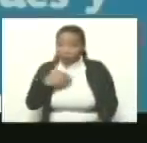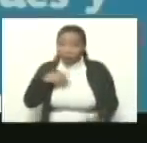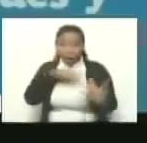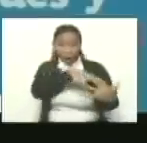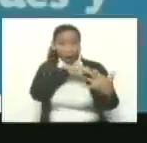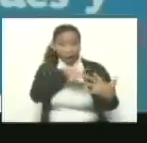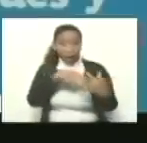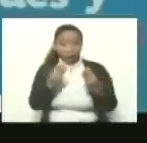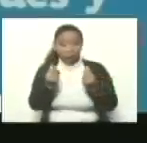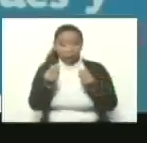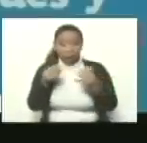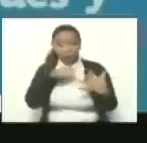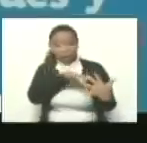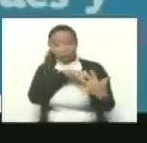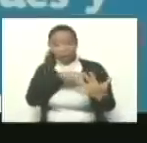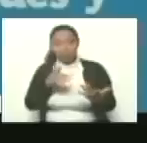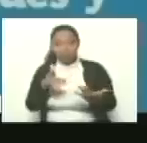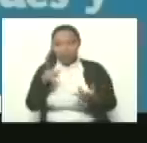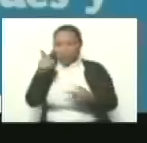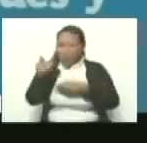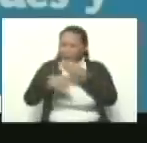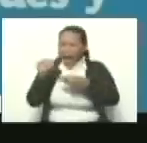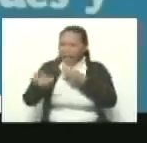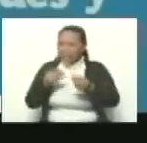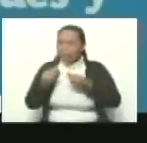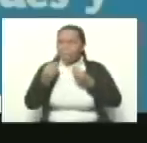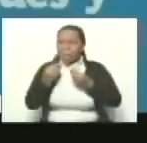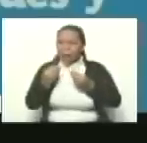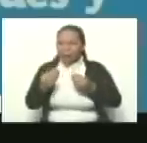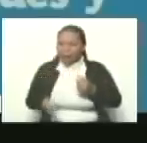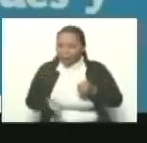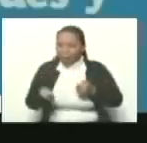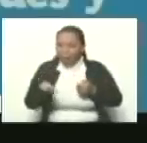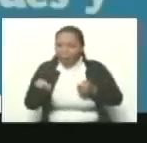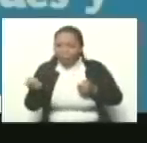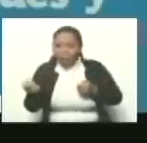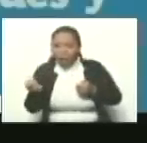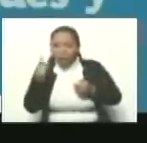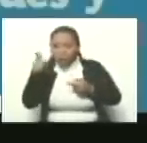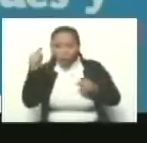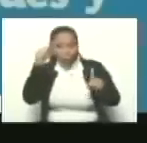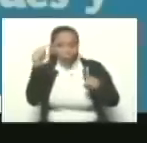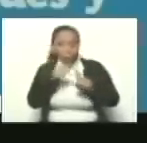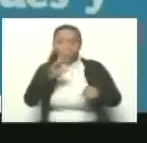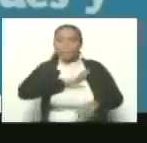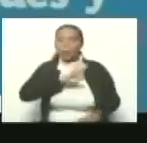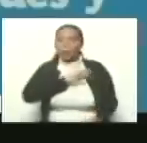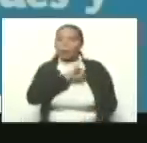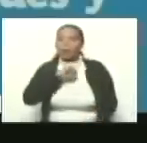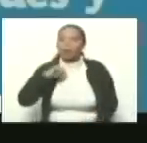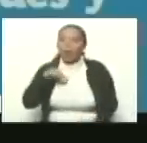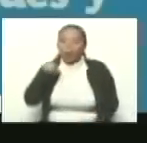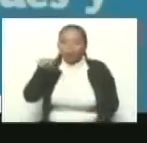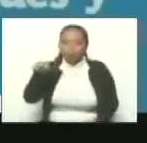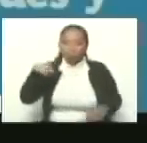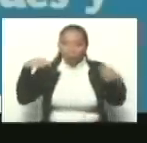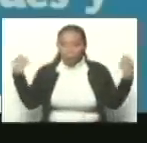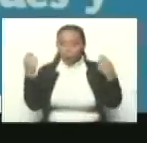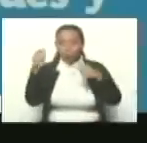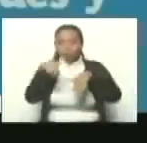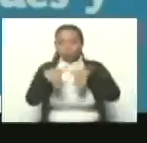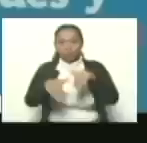Capriles, tú lo que haces es apuntar a lo que son tus objetivos en la campaña